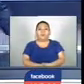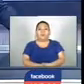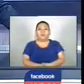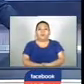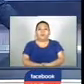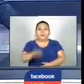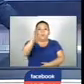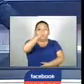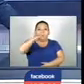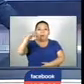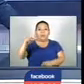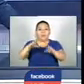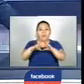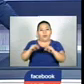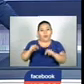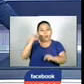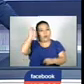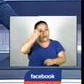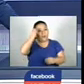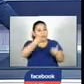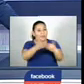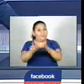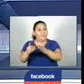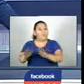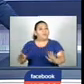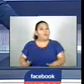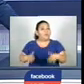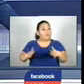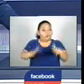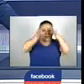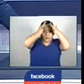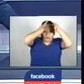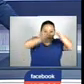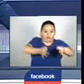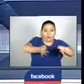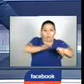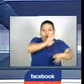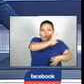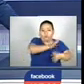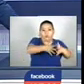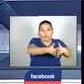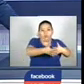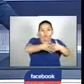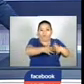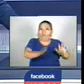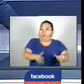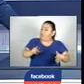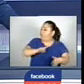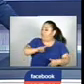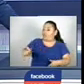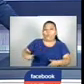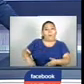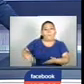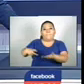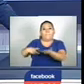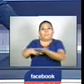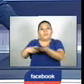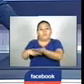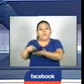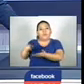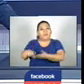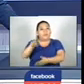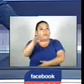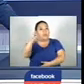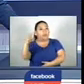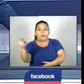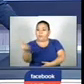Y en Nicaragua hay diversas reacciones en torno a la decisión del Departamento de Estado de los Estados Unidos de suspender la visa a por lo menos 100